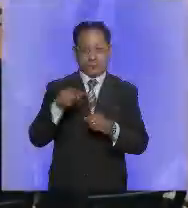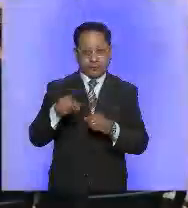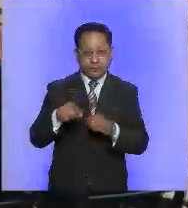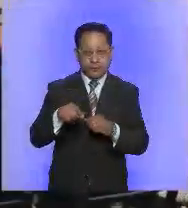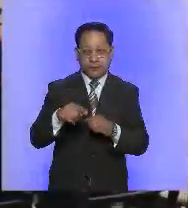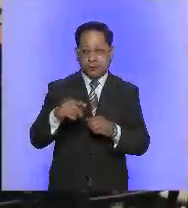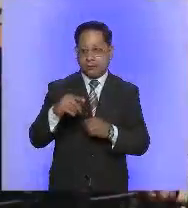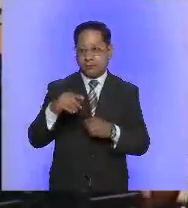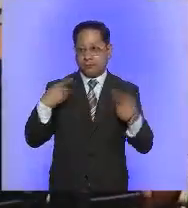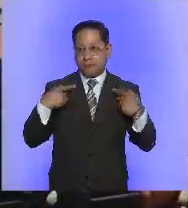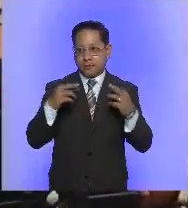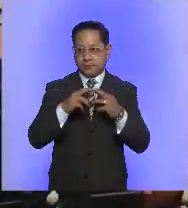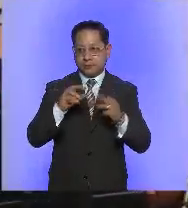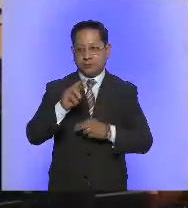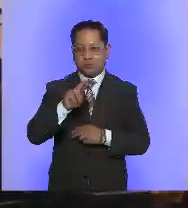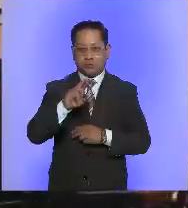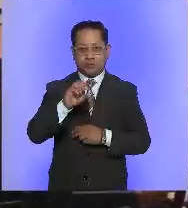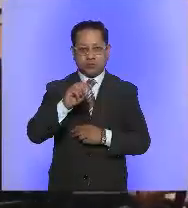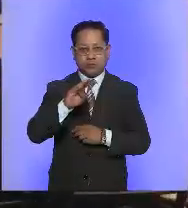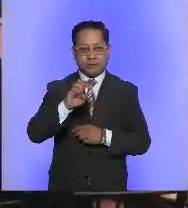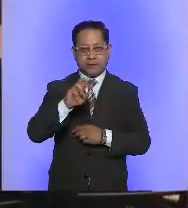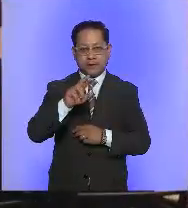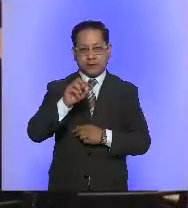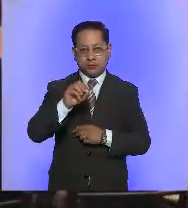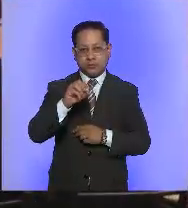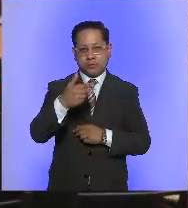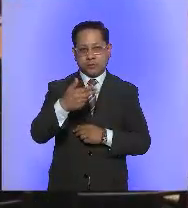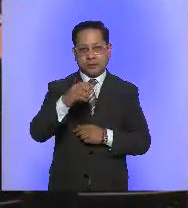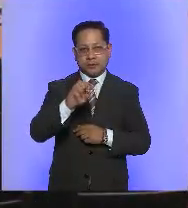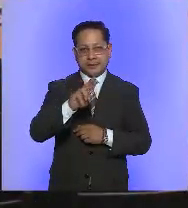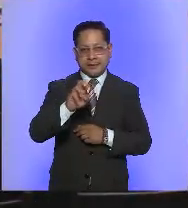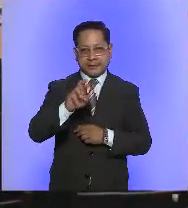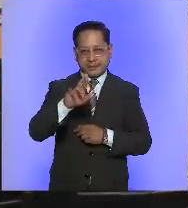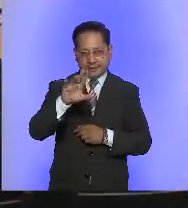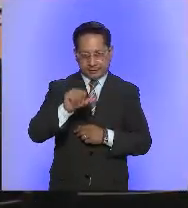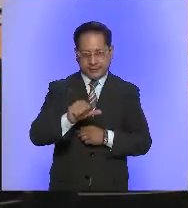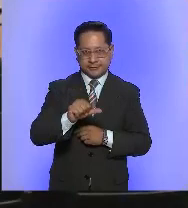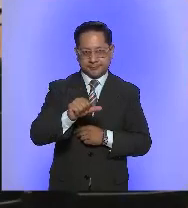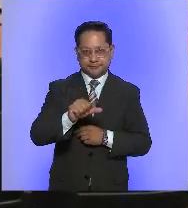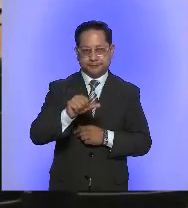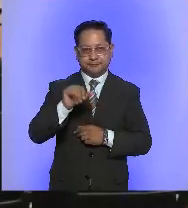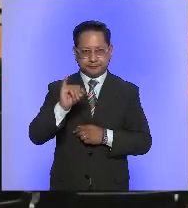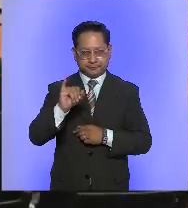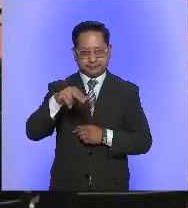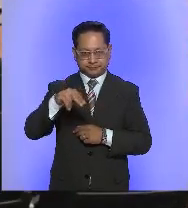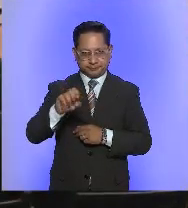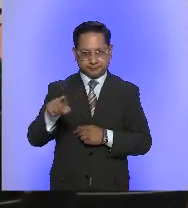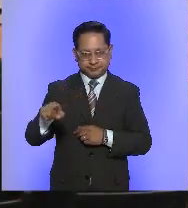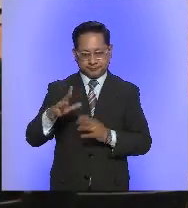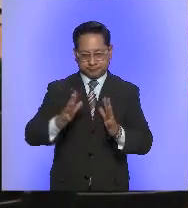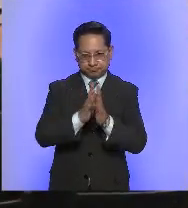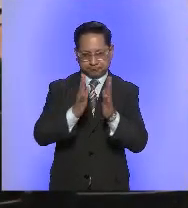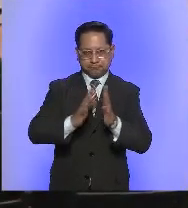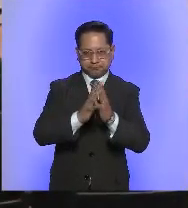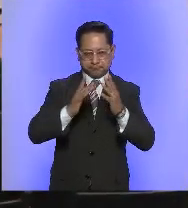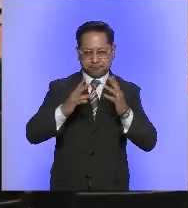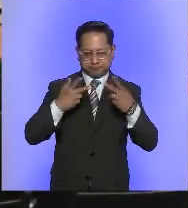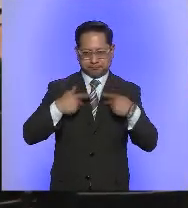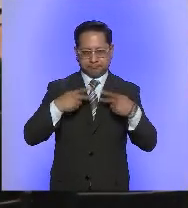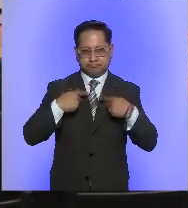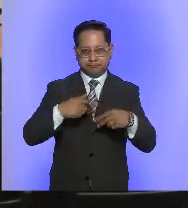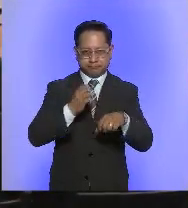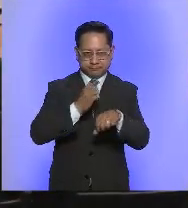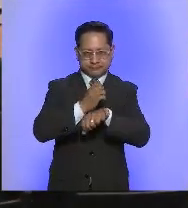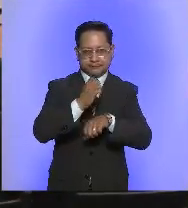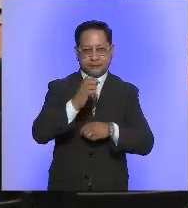Hernández, consejero presidente del Instituto Electoral y de Participación Ciudadana del Estado de Durango. La